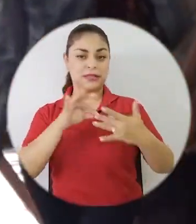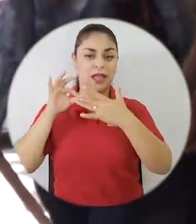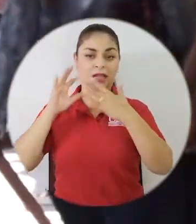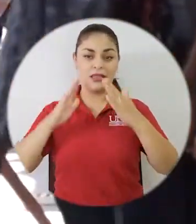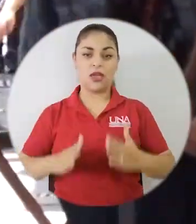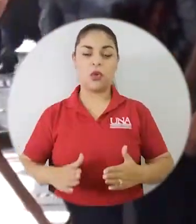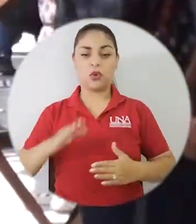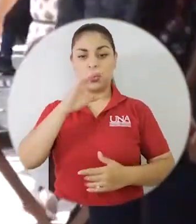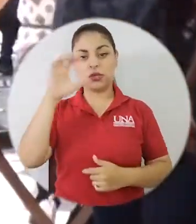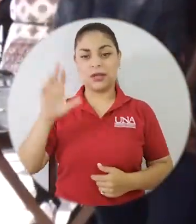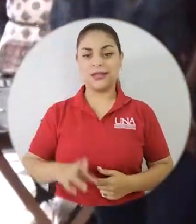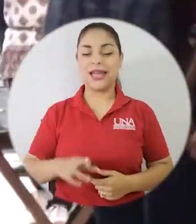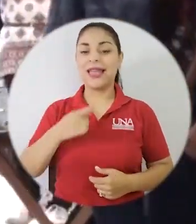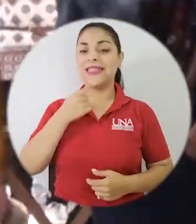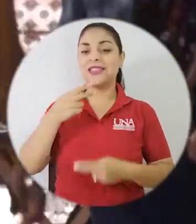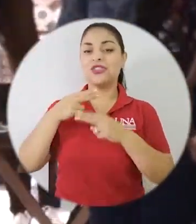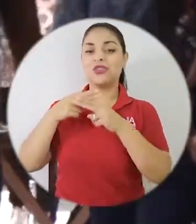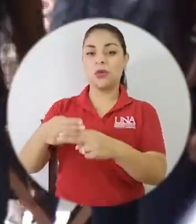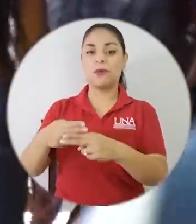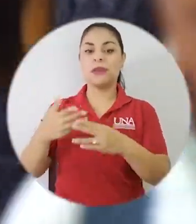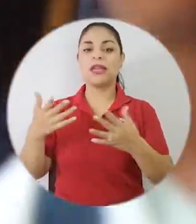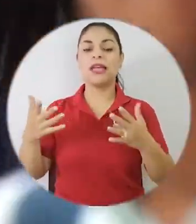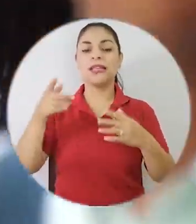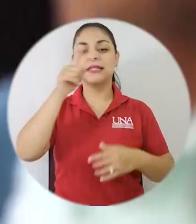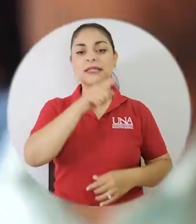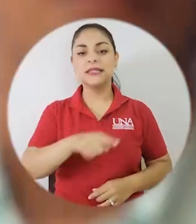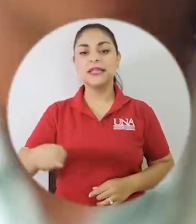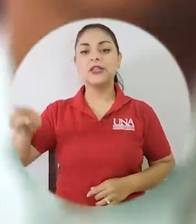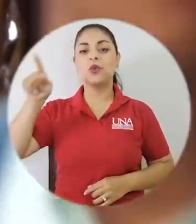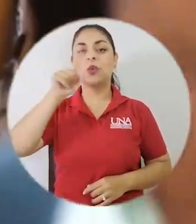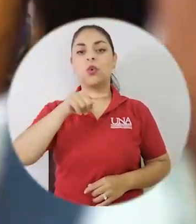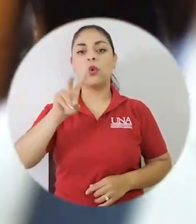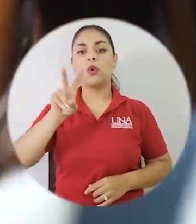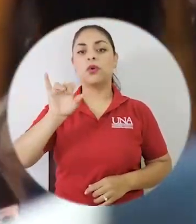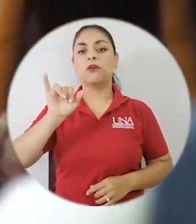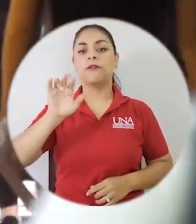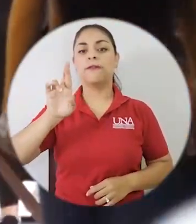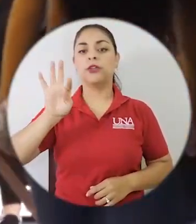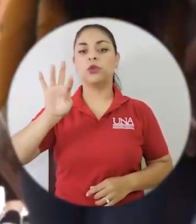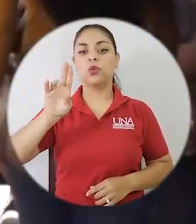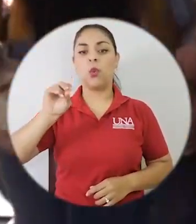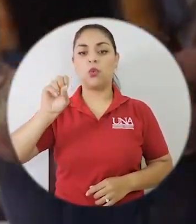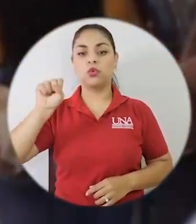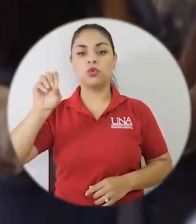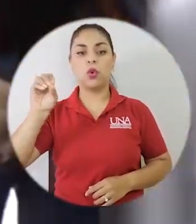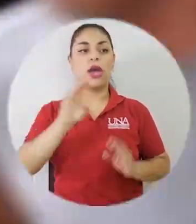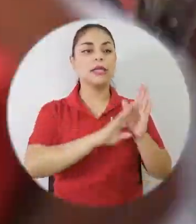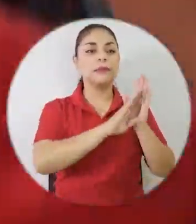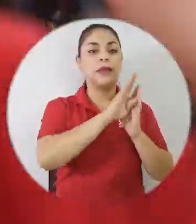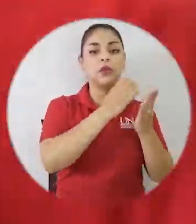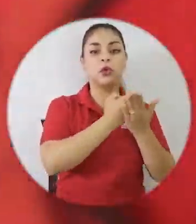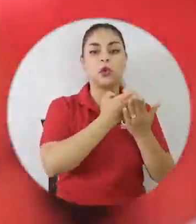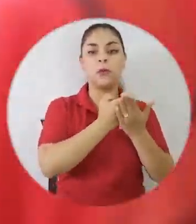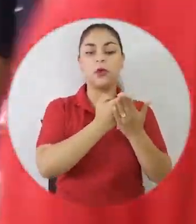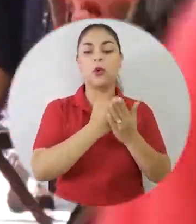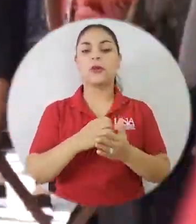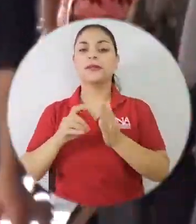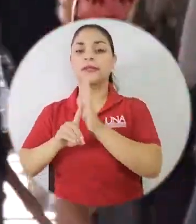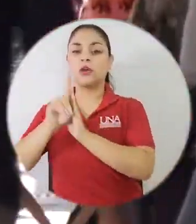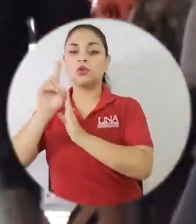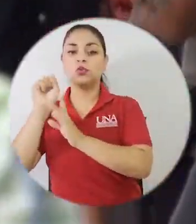Rica han denominado el círculo virtuoso entre crecimiento económico y desarrollo social, que Costa Rica experimenta